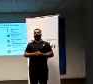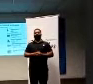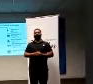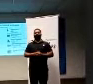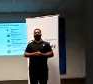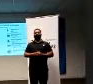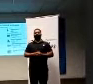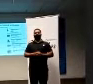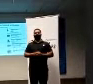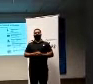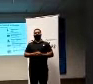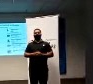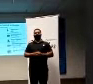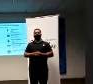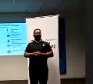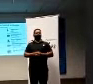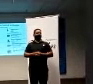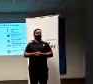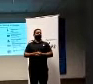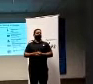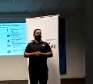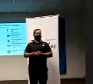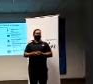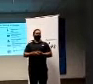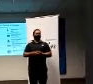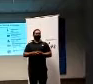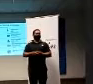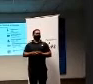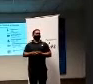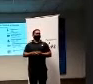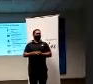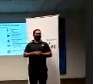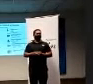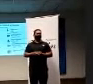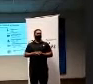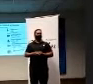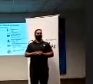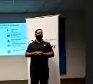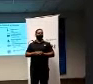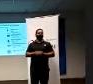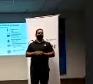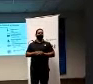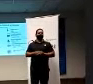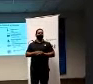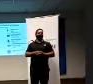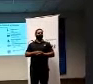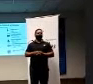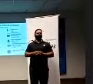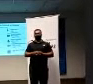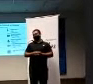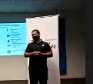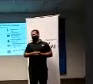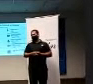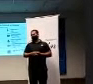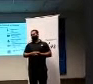Licenciada, estamos teniendo un pequeño inconveniente con nuestro sonido. Vamos a estar activando el audio. Ok, ¿ustedes me van a avisar